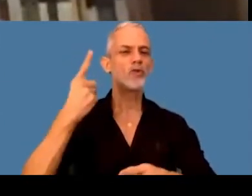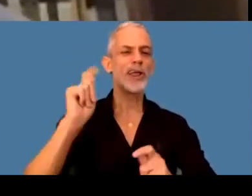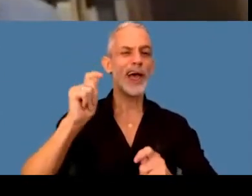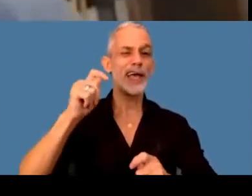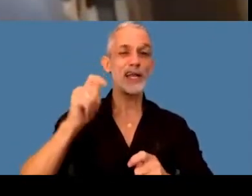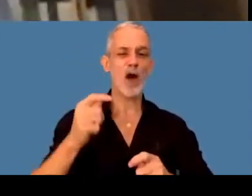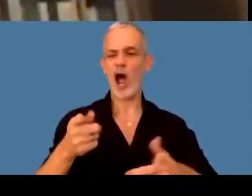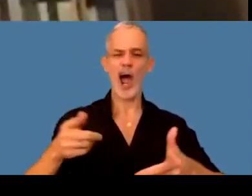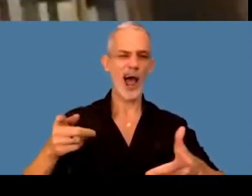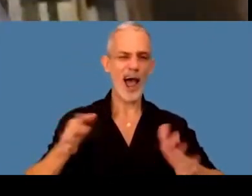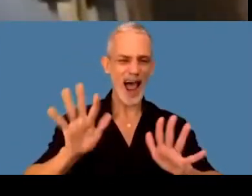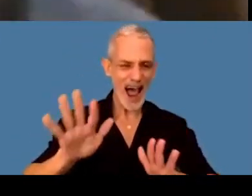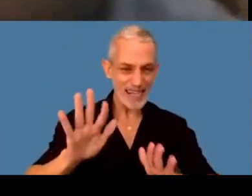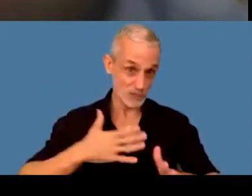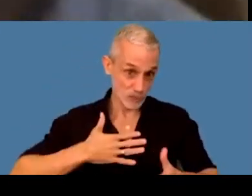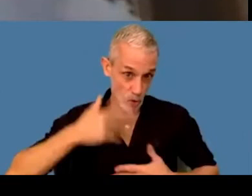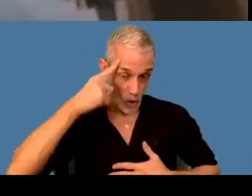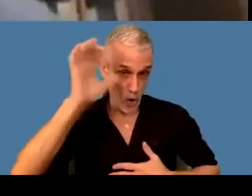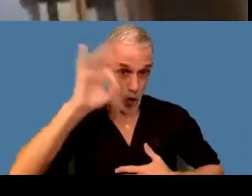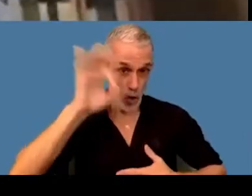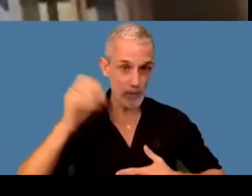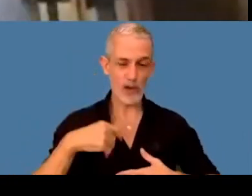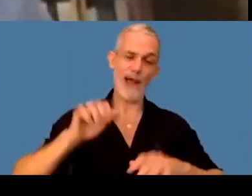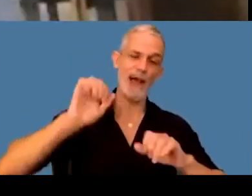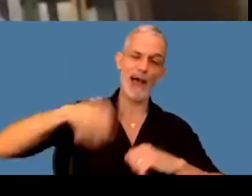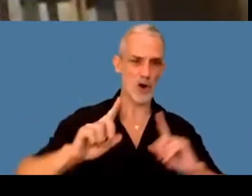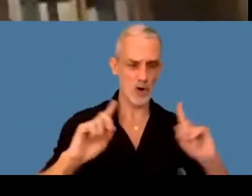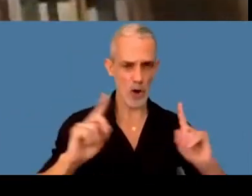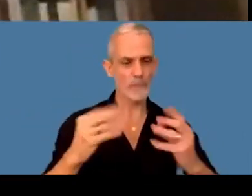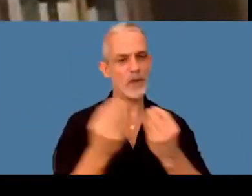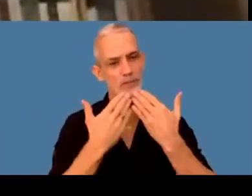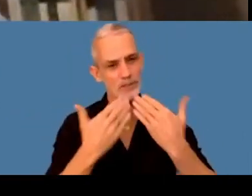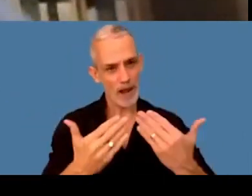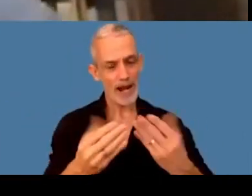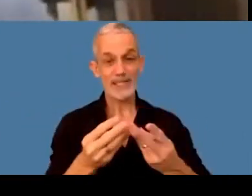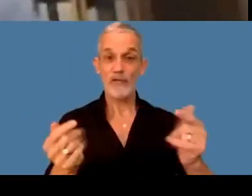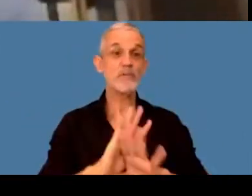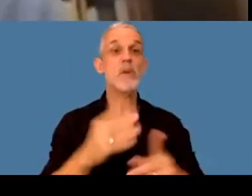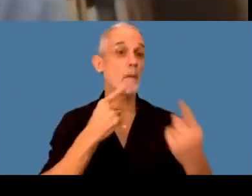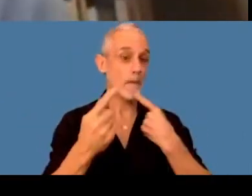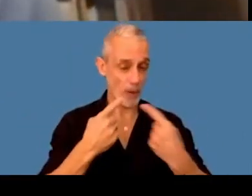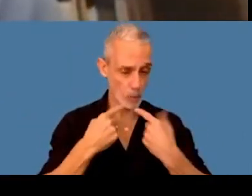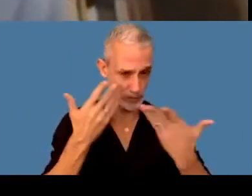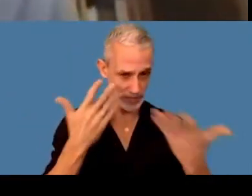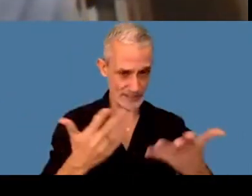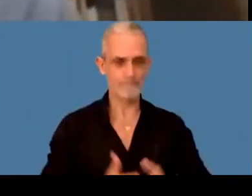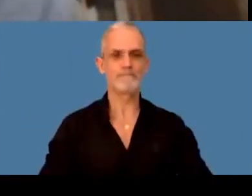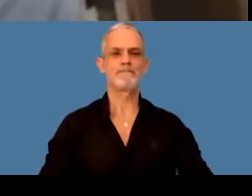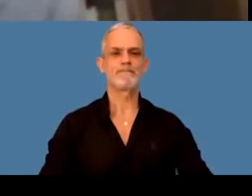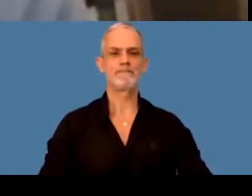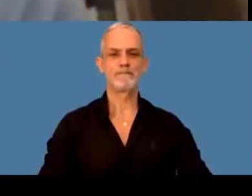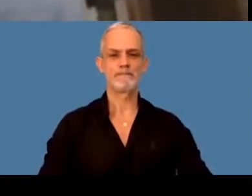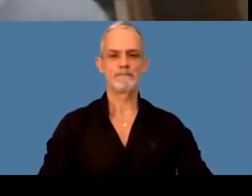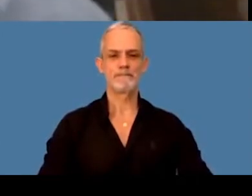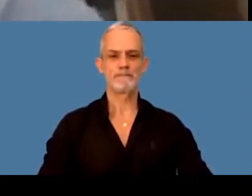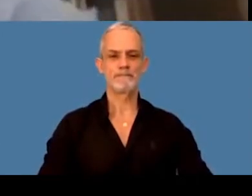ni debe, a mi modesto entender, ser indiferente. Muchísimas gracias y quedo a disposición para las preguntas si